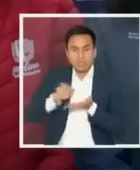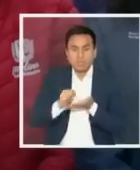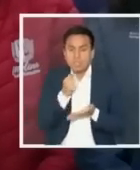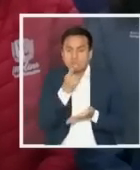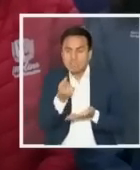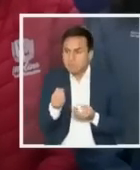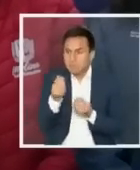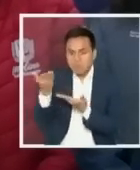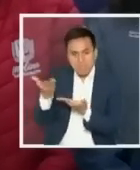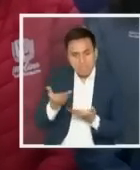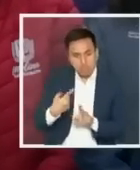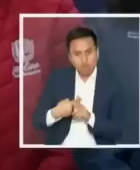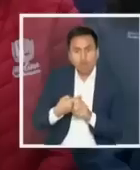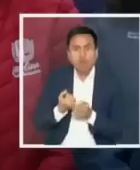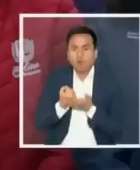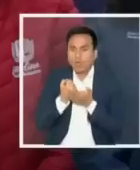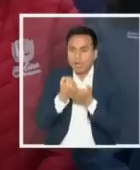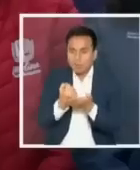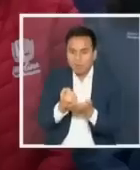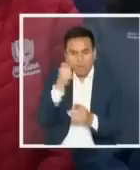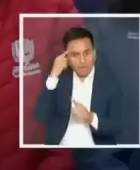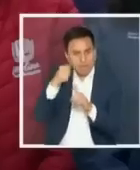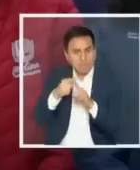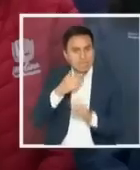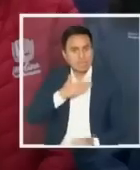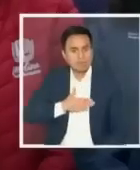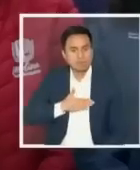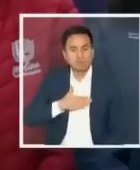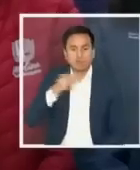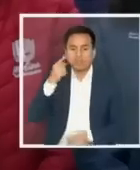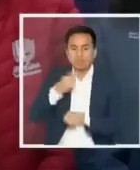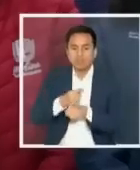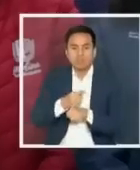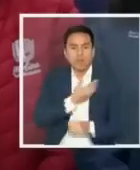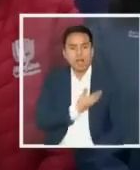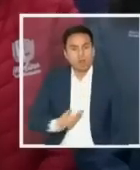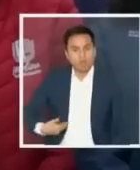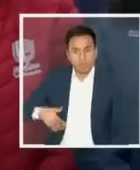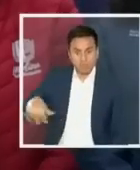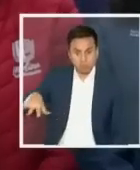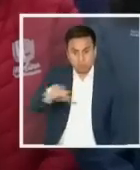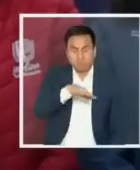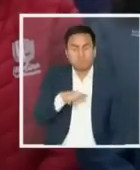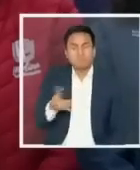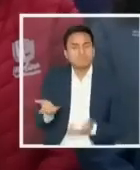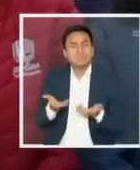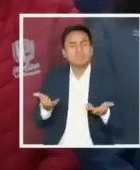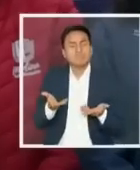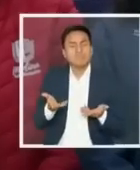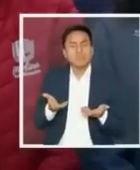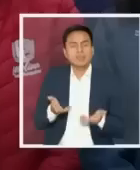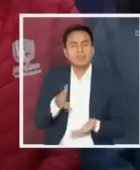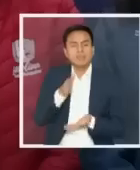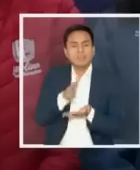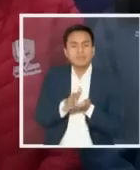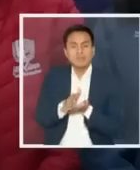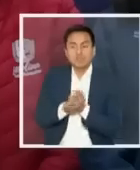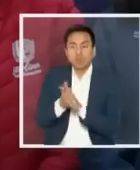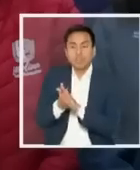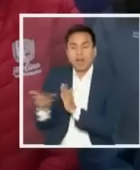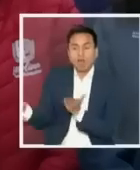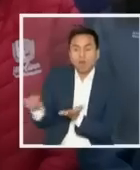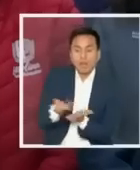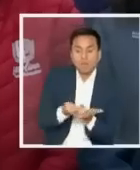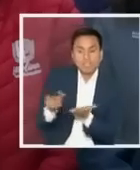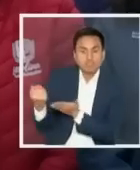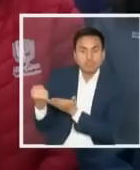nos sorprende, nos dice que de alguna manera, o sea, cambia completamente la película con esto de que, claro, de que finalmente él sí sabía. Su palabra